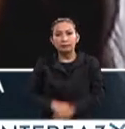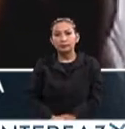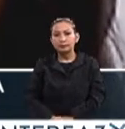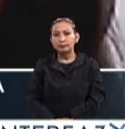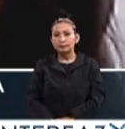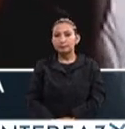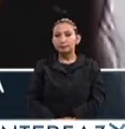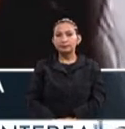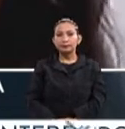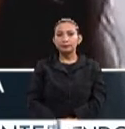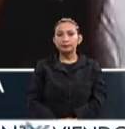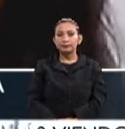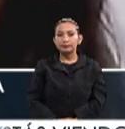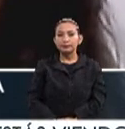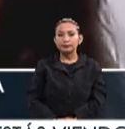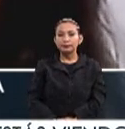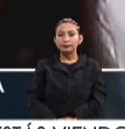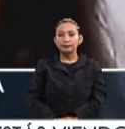año?